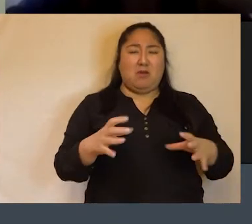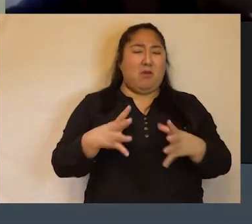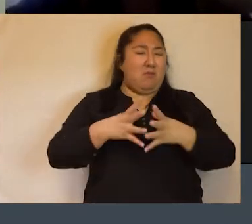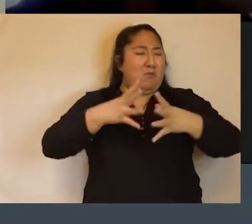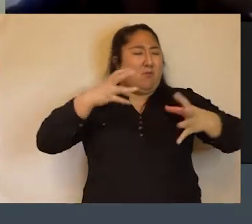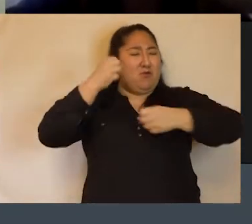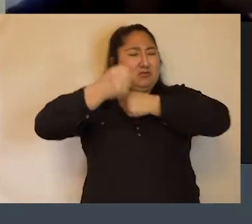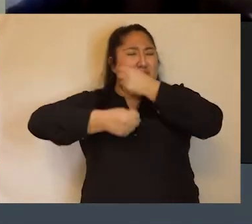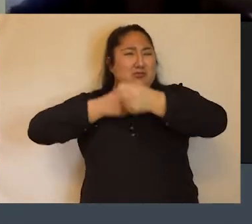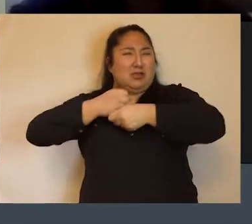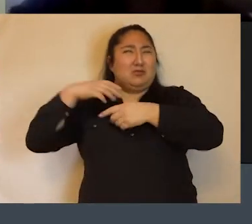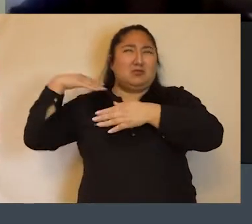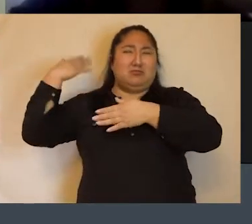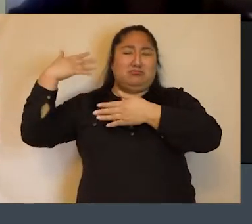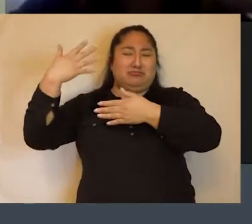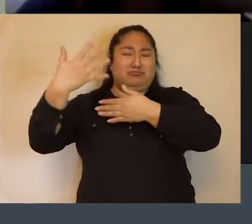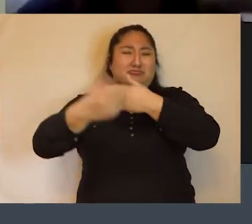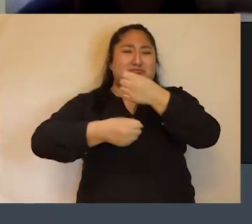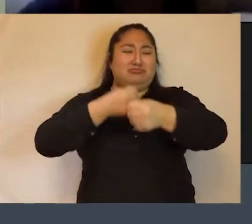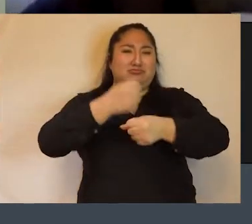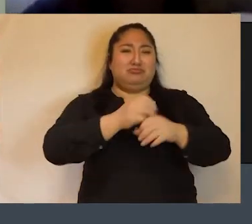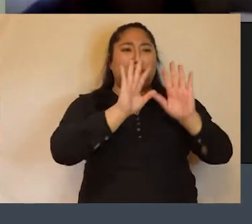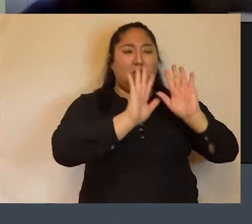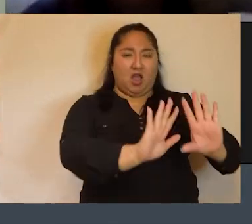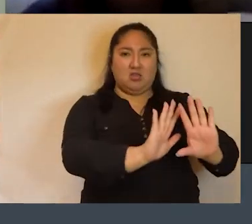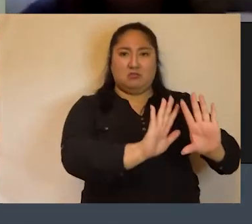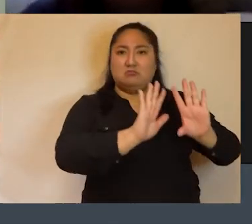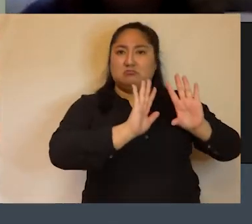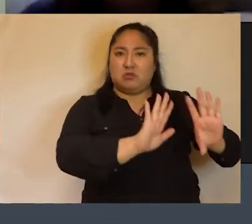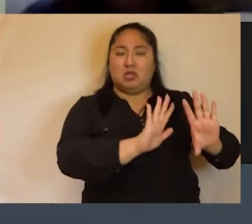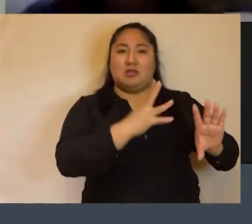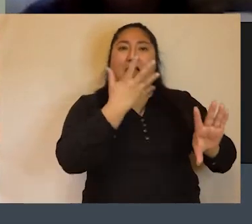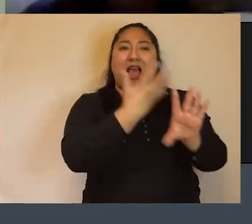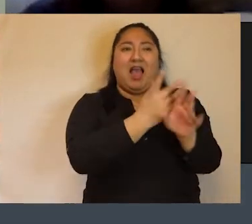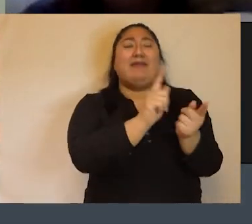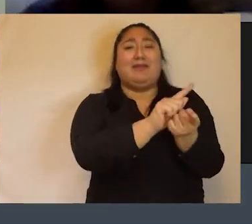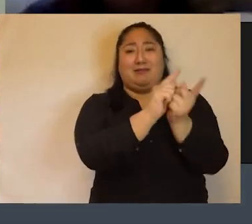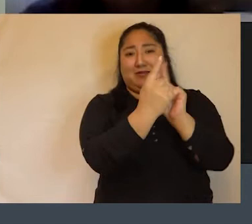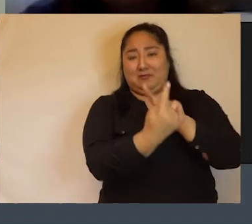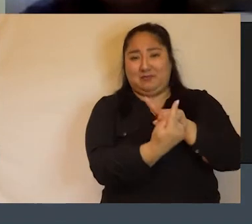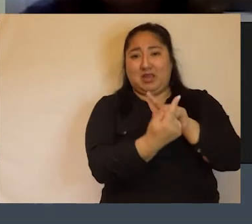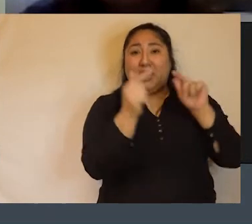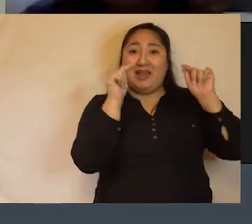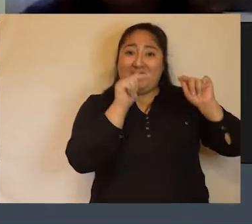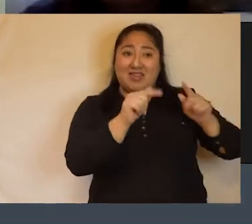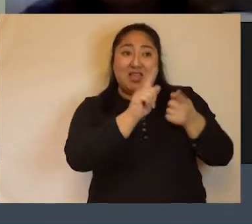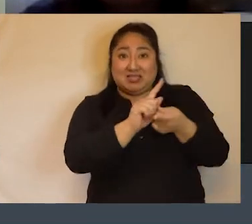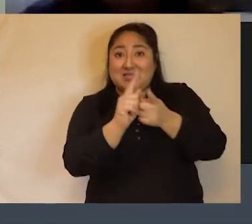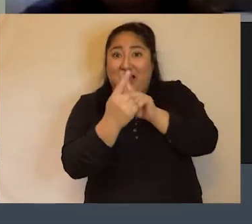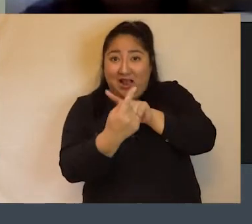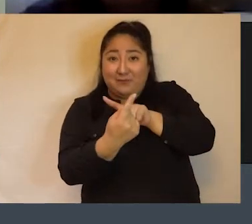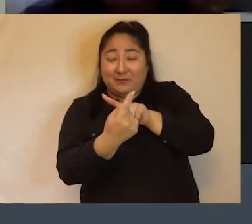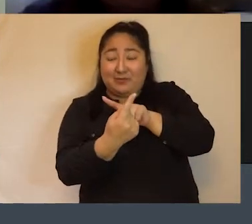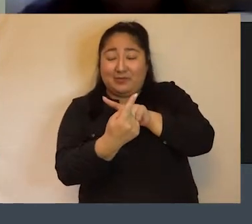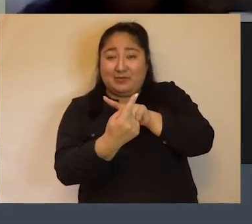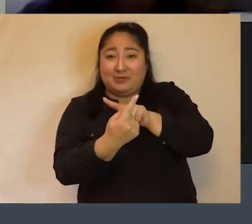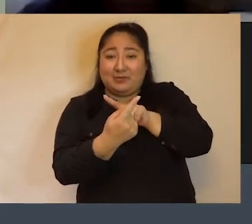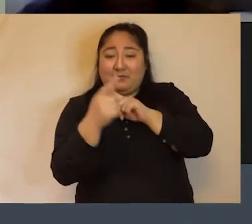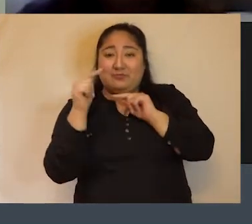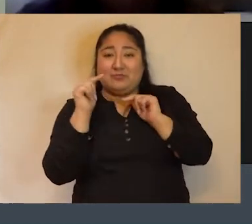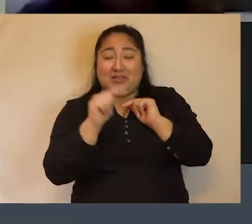que durante muchos años se mantuvo estático, ¿ya? Y hay que darle dinamismo. Y ese